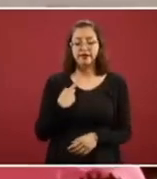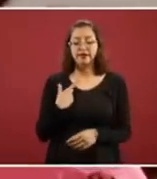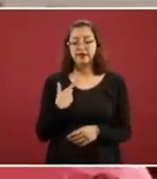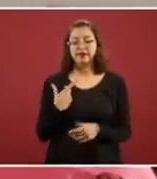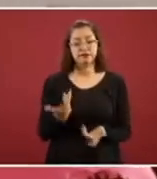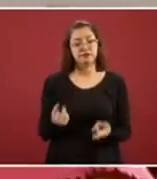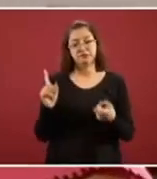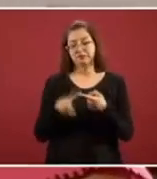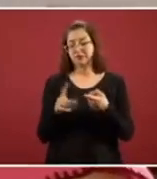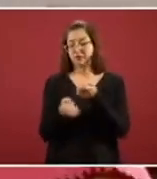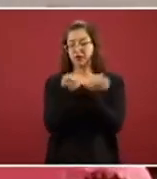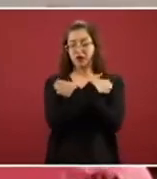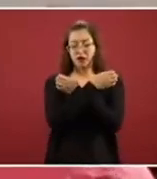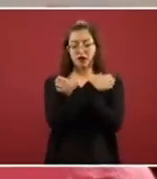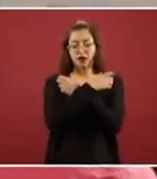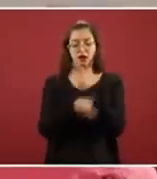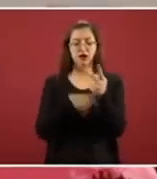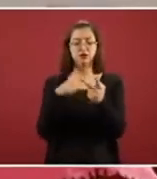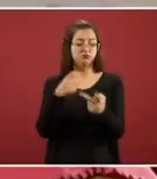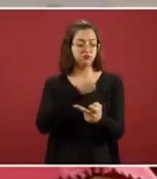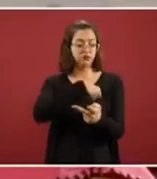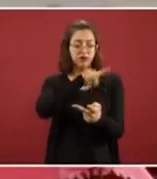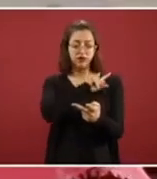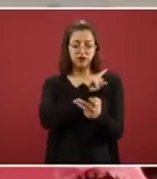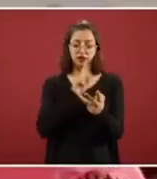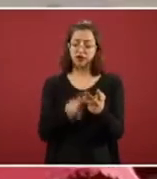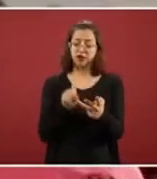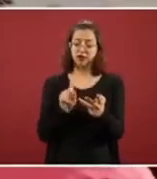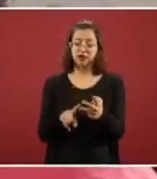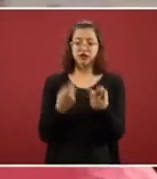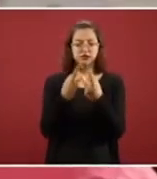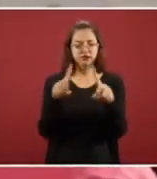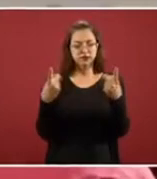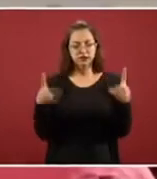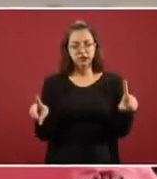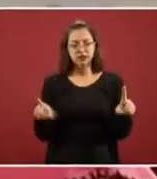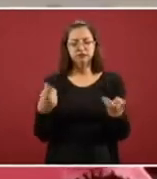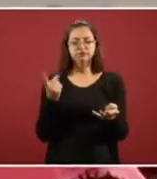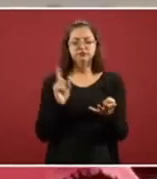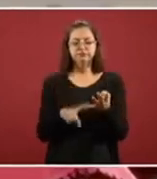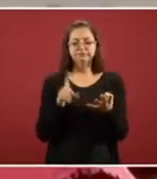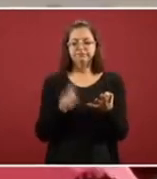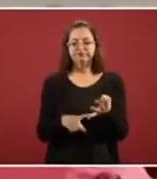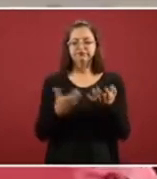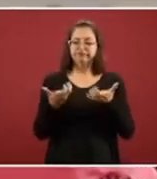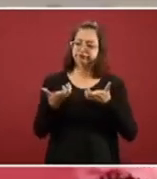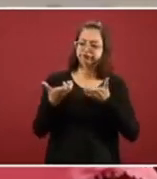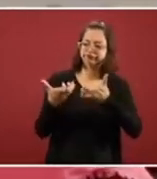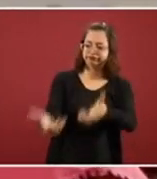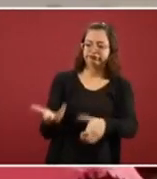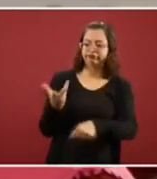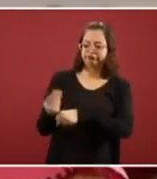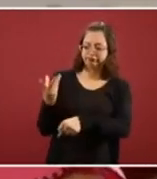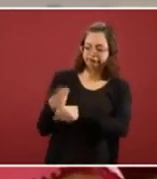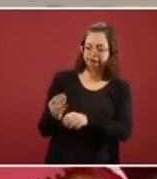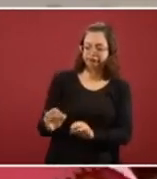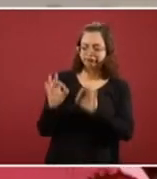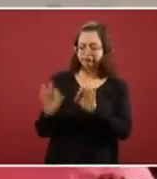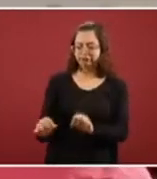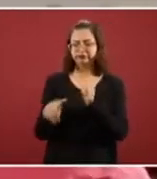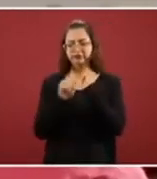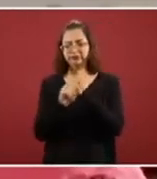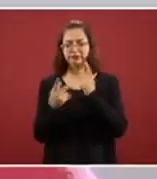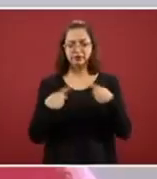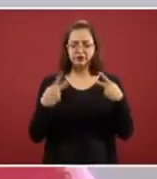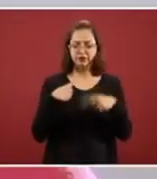a educación, a tener a salud, a tener a desarrollo, a tener a carretera en el pueblo para poder a transportar los